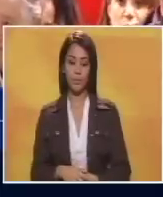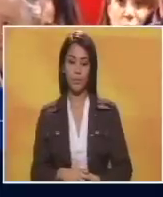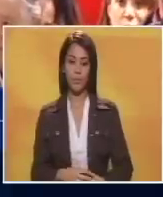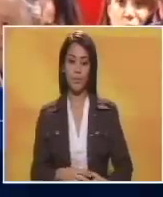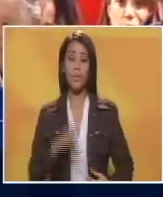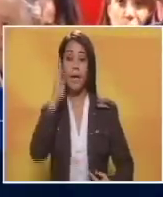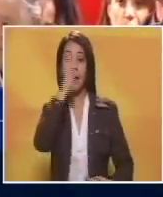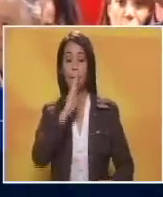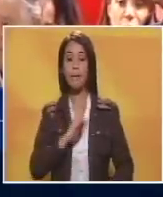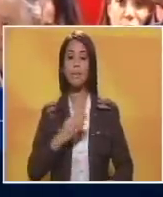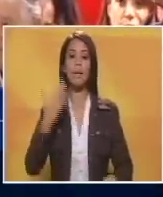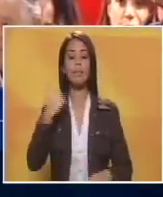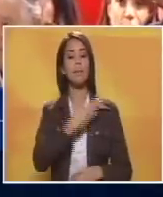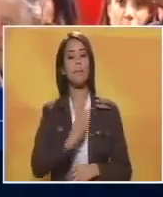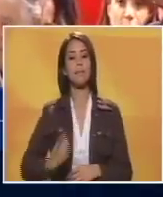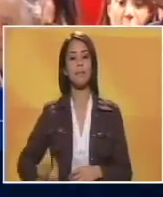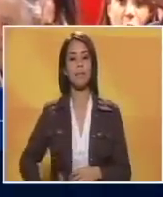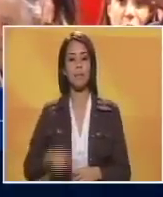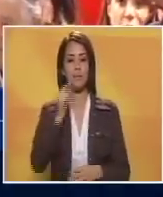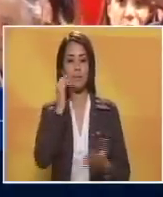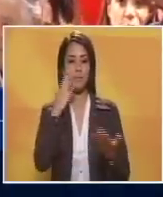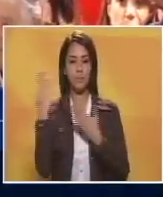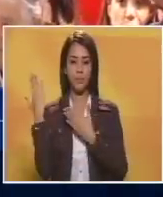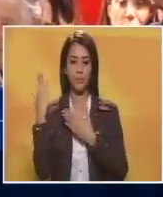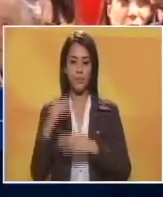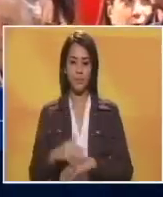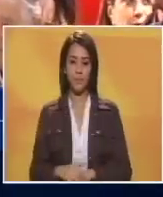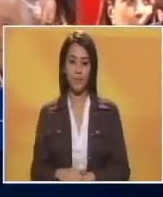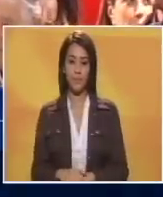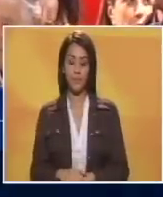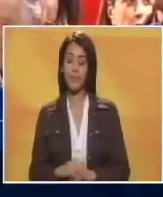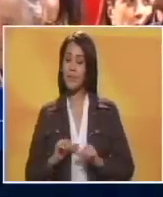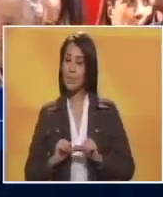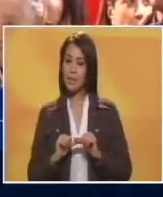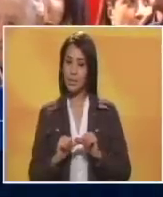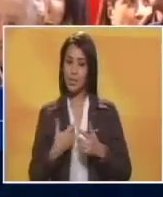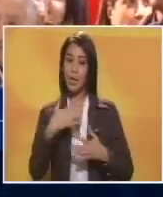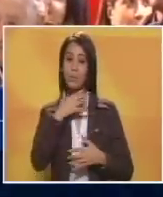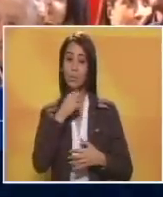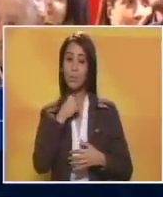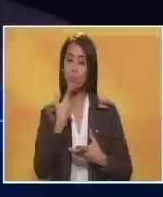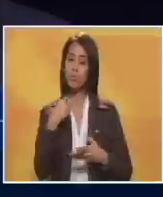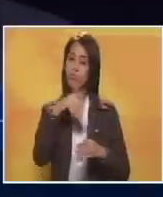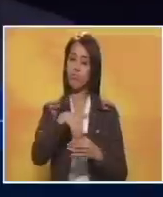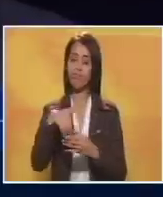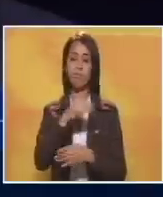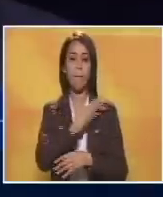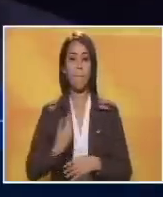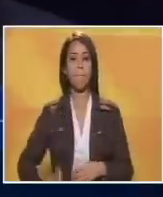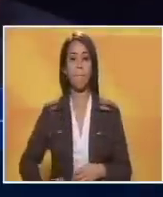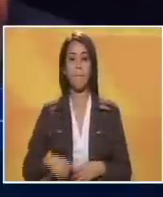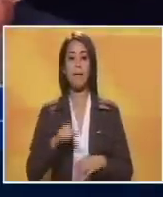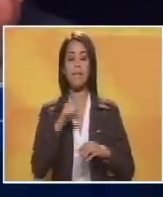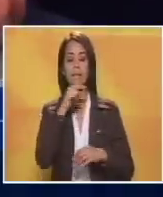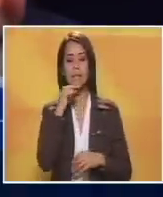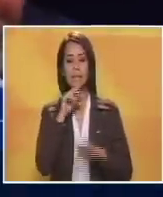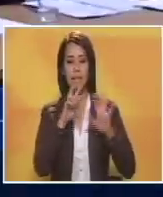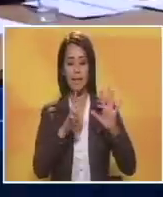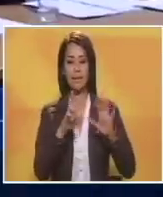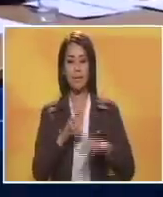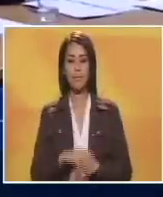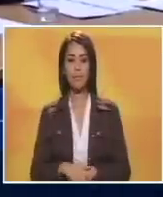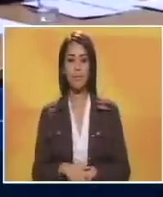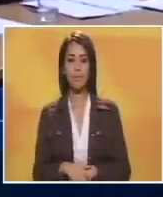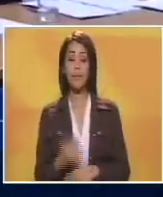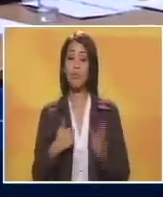En Brasil, el exmandatario Luiz Inácio Lula da Silva continúa como favorito para las elecciones presidenciales del próximo 7 de octubre, si